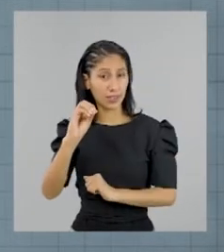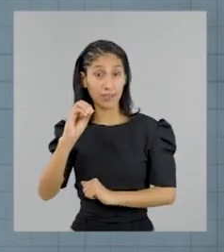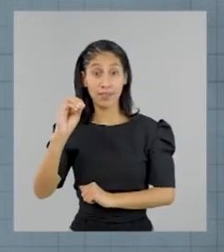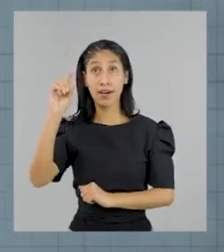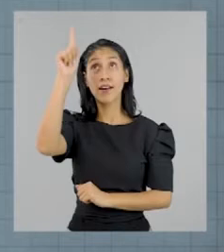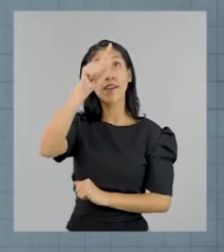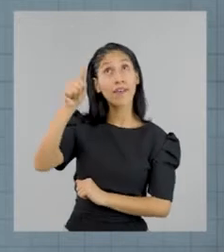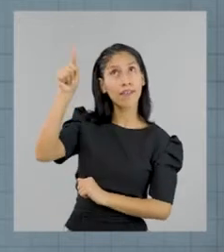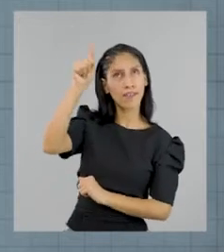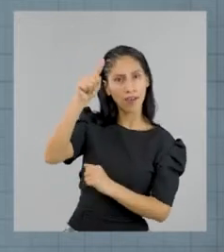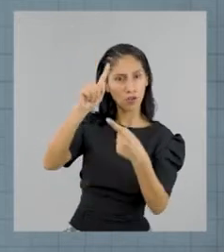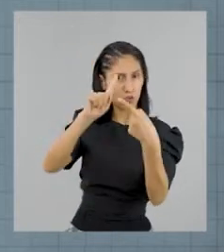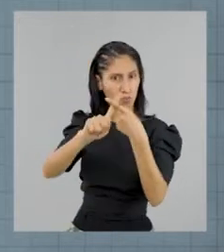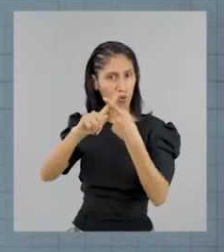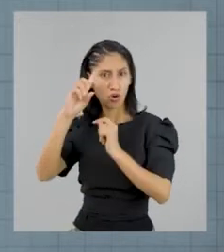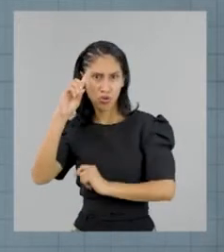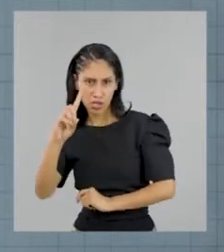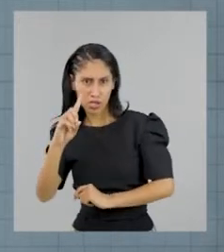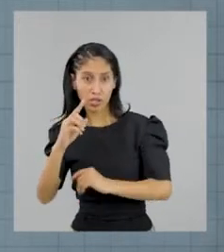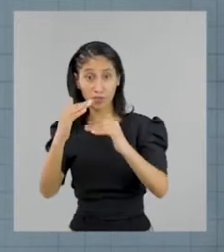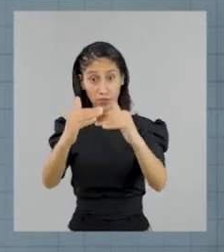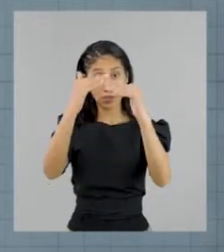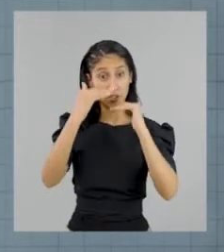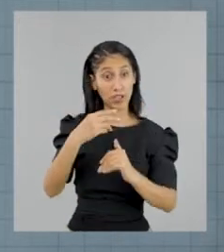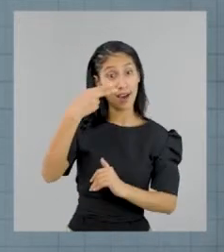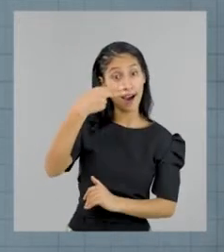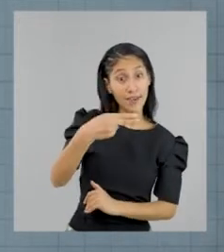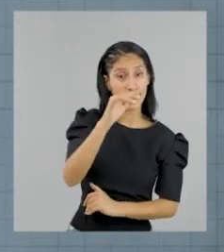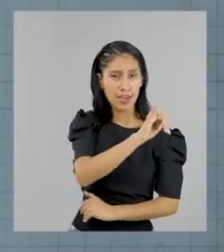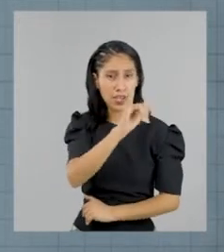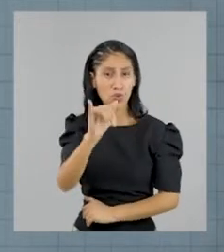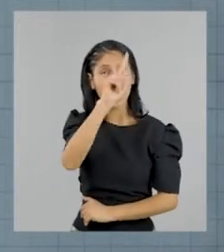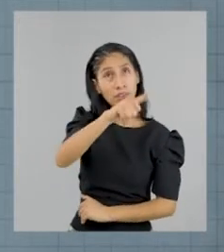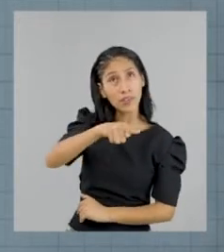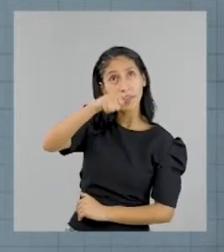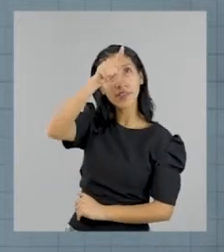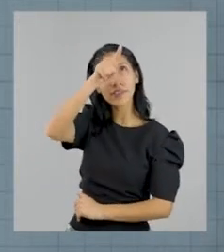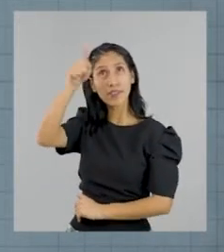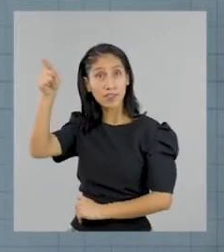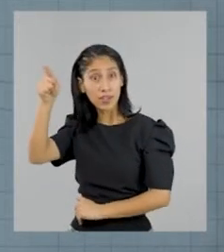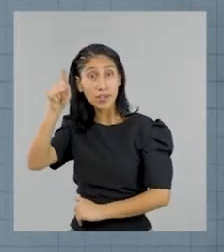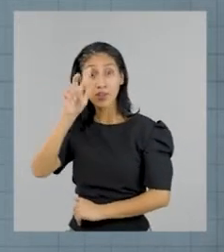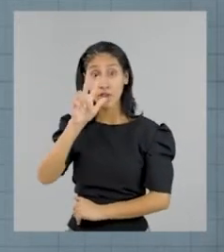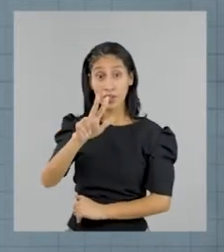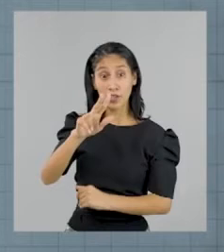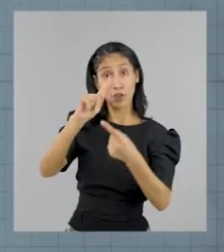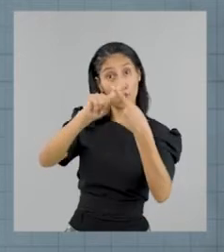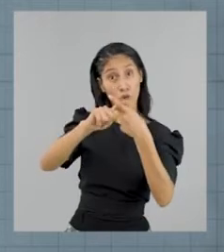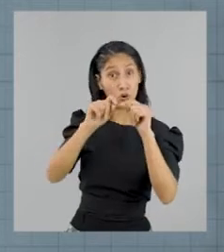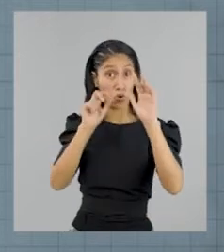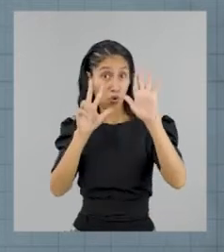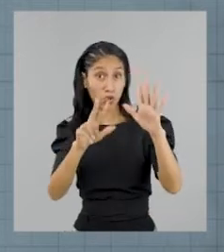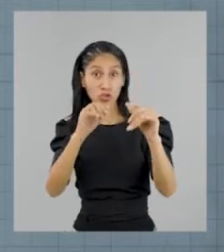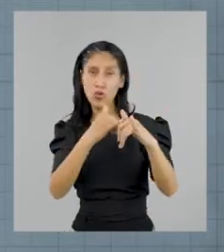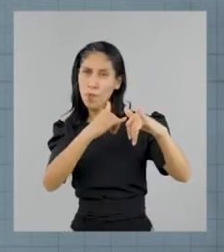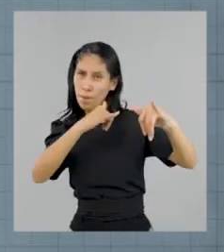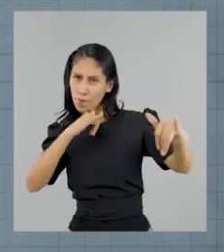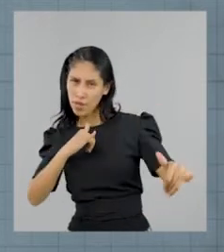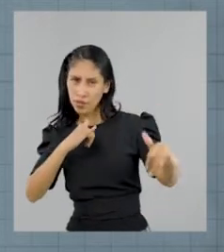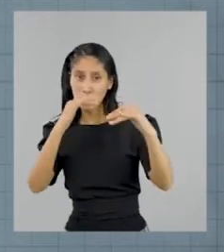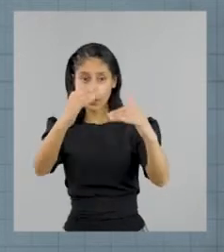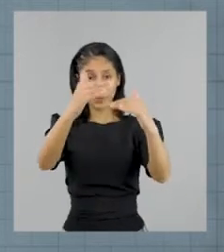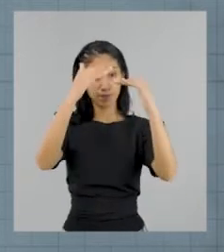grados por d. Entonces, h igual raíz cuadrada de 3 multiplicado por 8